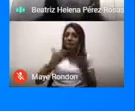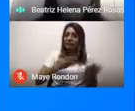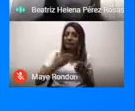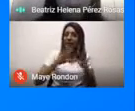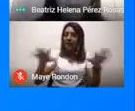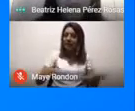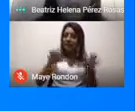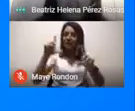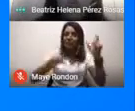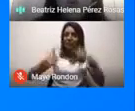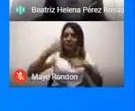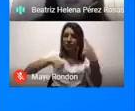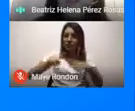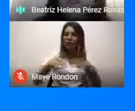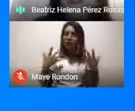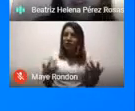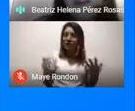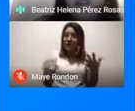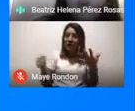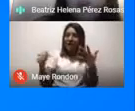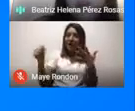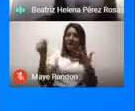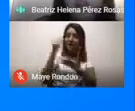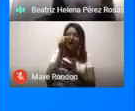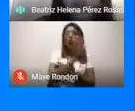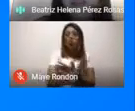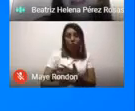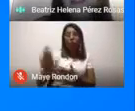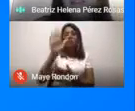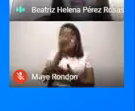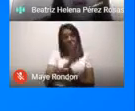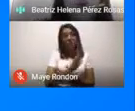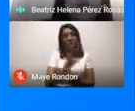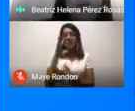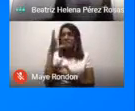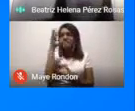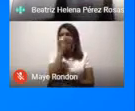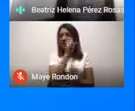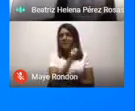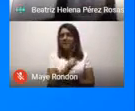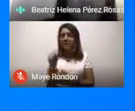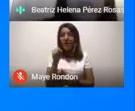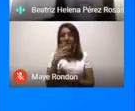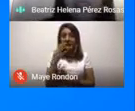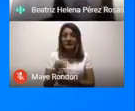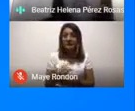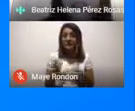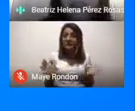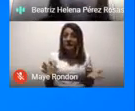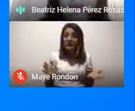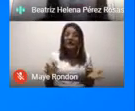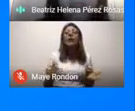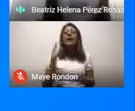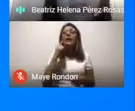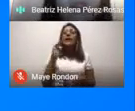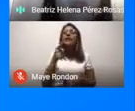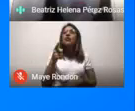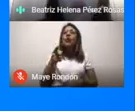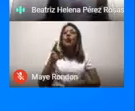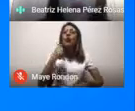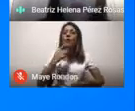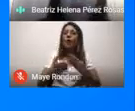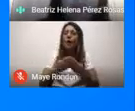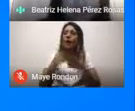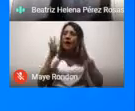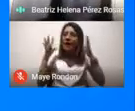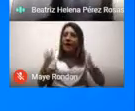actividad turística. Todo esto ya ustedes lo han identificado, ¿verdad? Entonces, esto nos hace llevar ya a tener un